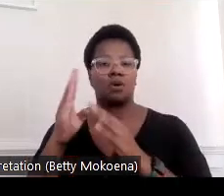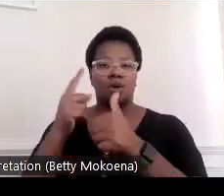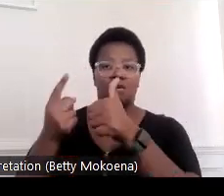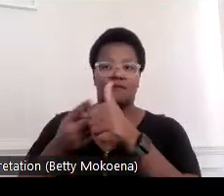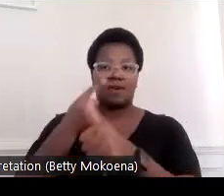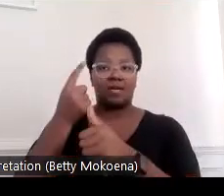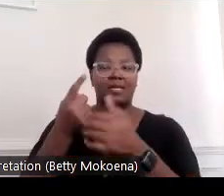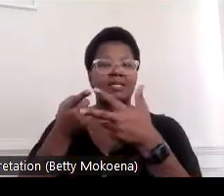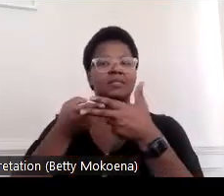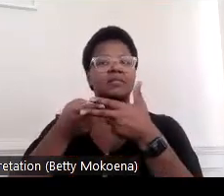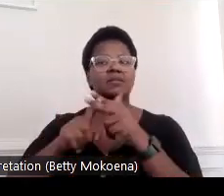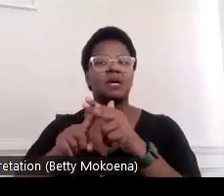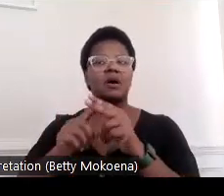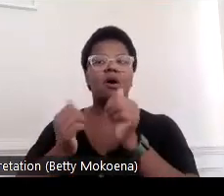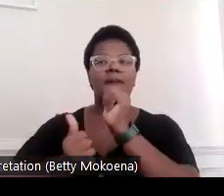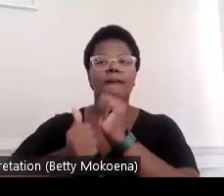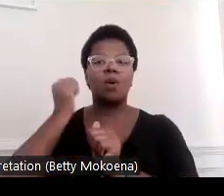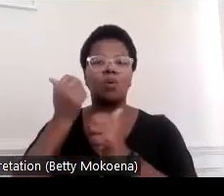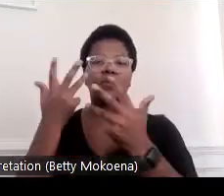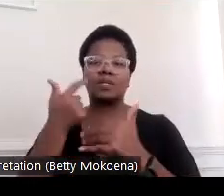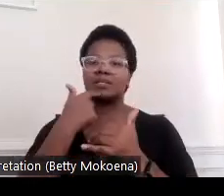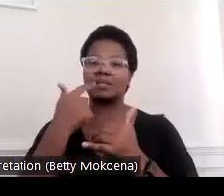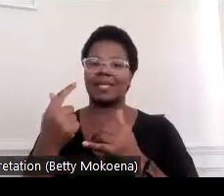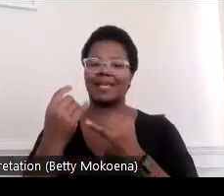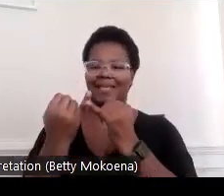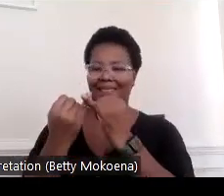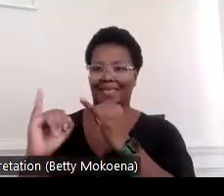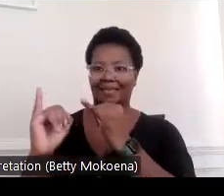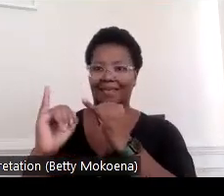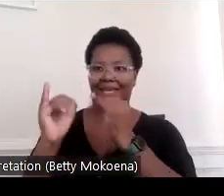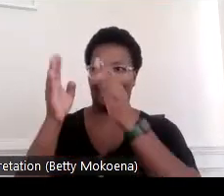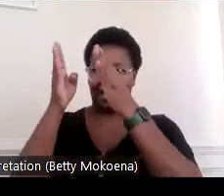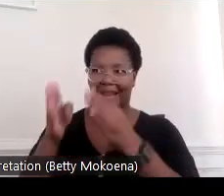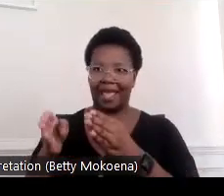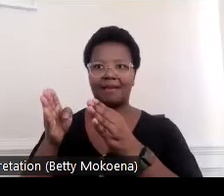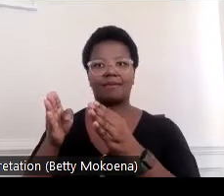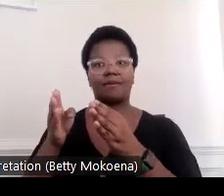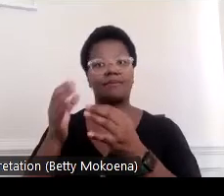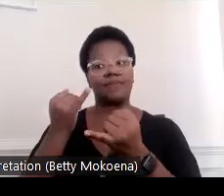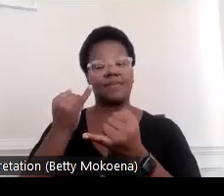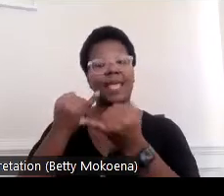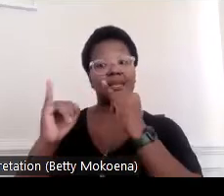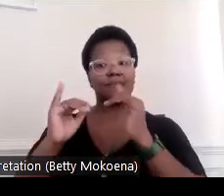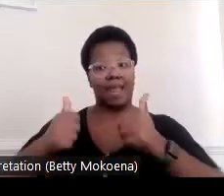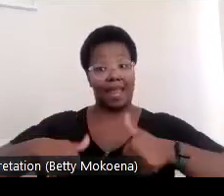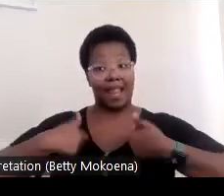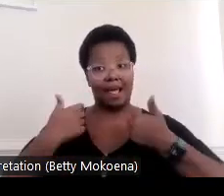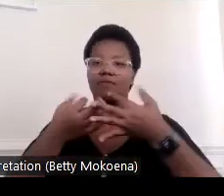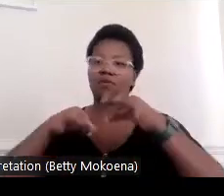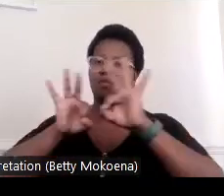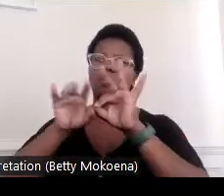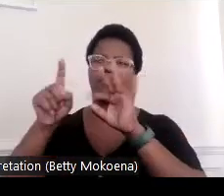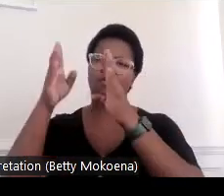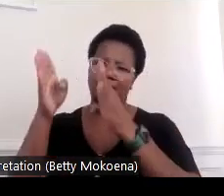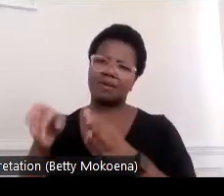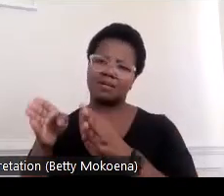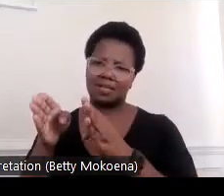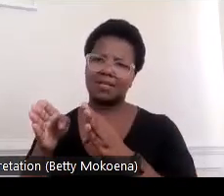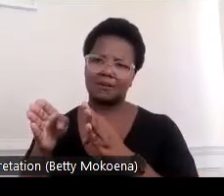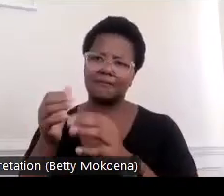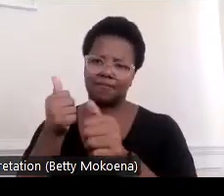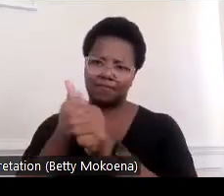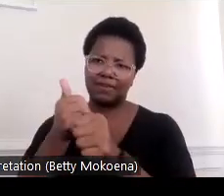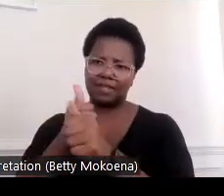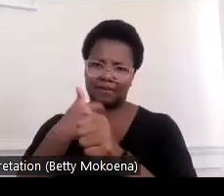siempre están al tanto Entonces quiero mencionar que la mayoría a la mayoría de esos casos uno tiene que